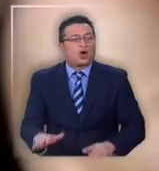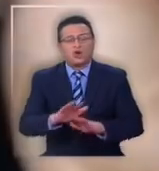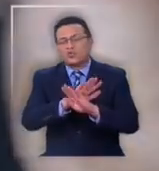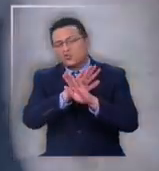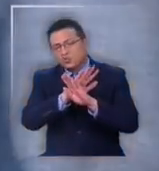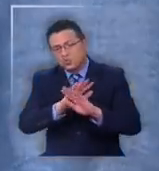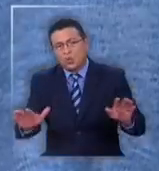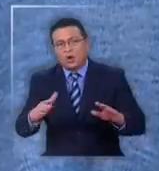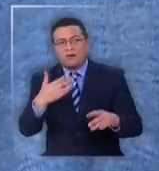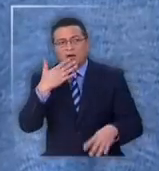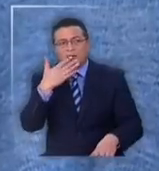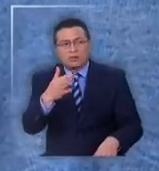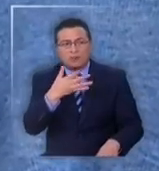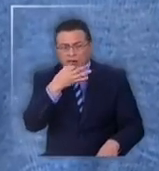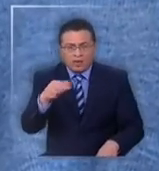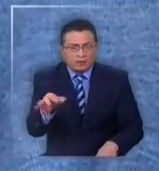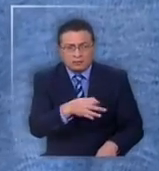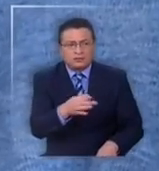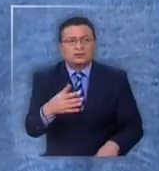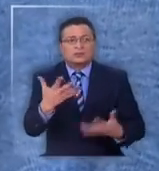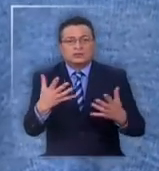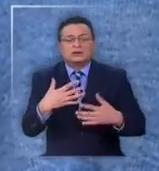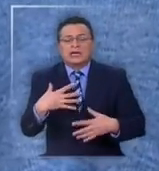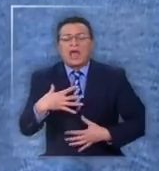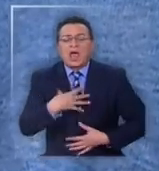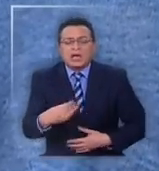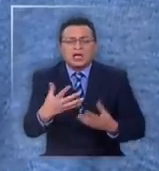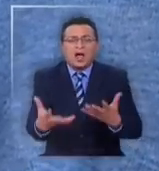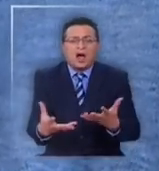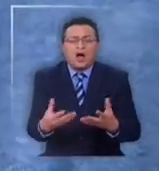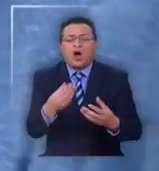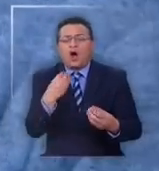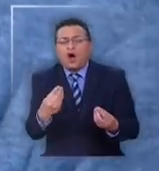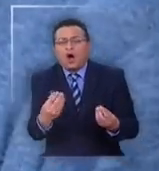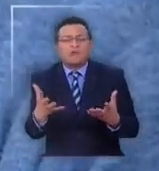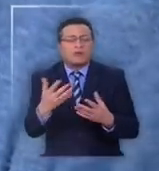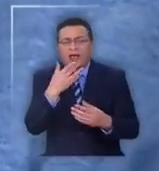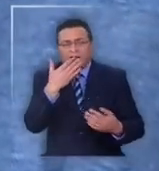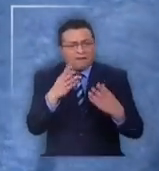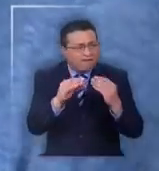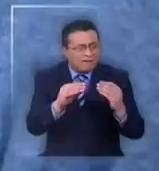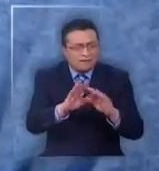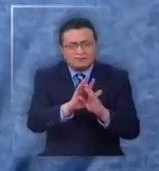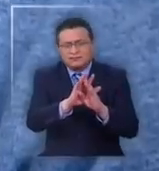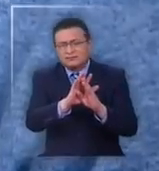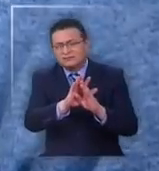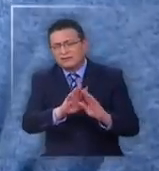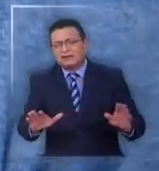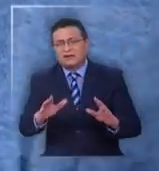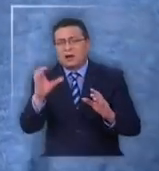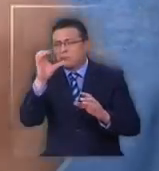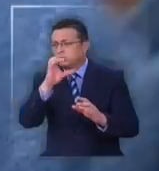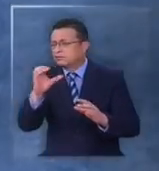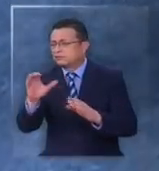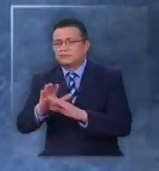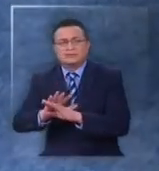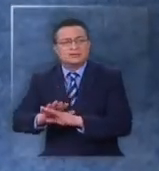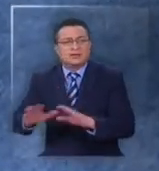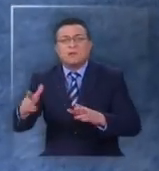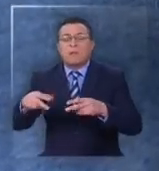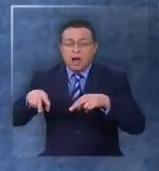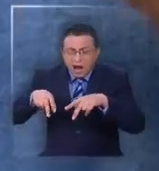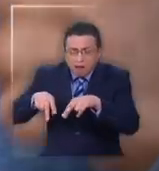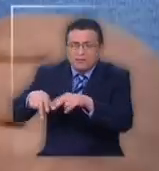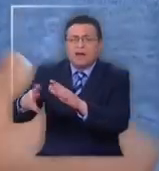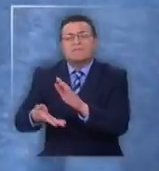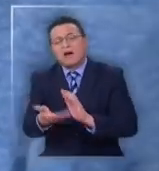Nunca más le voy a decir, pucha hija, como antes, vamos para allá a pasear. Vamos a caminar